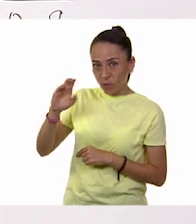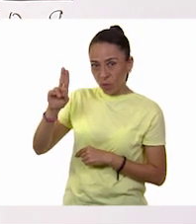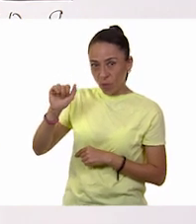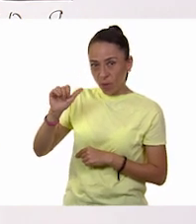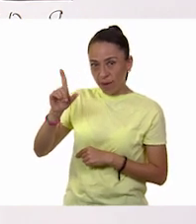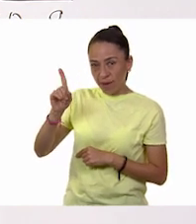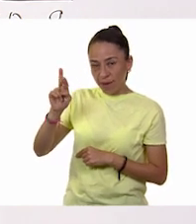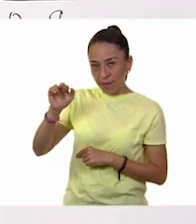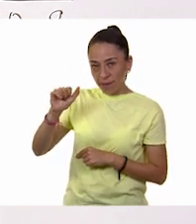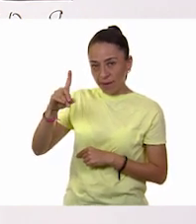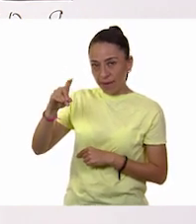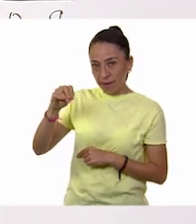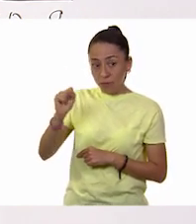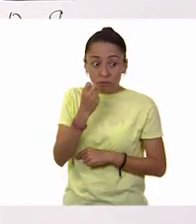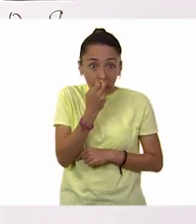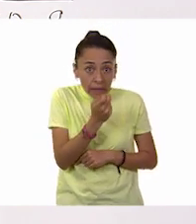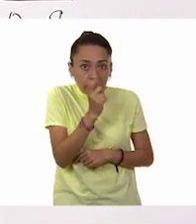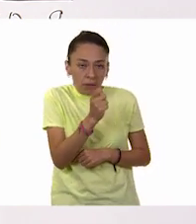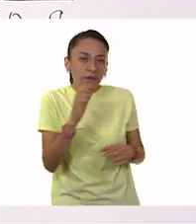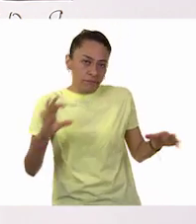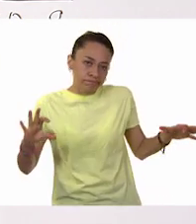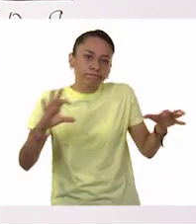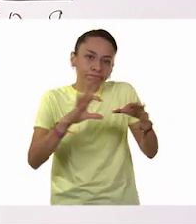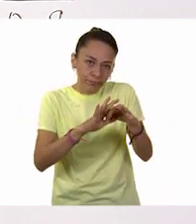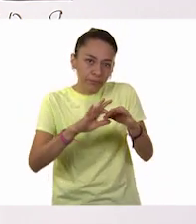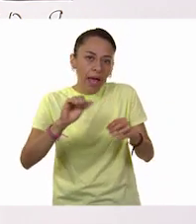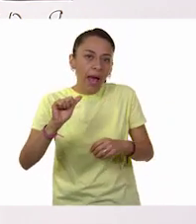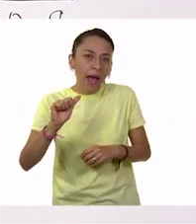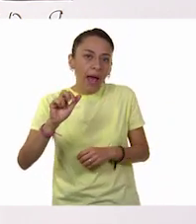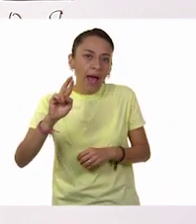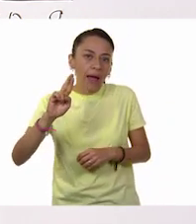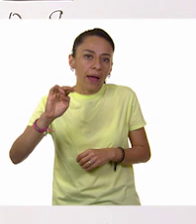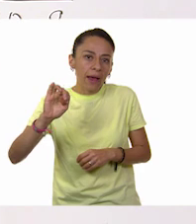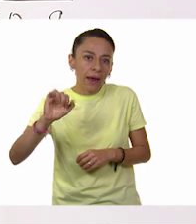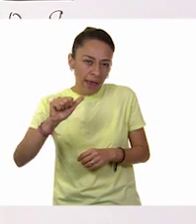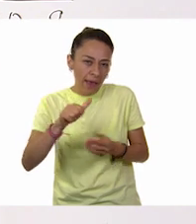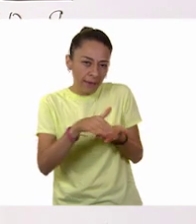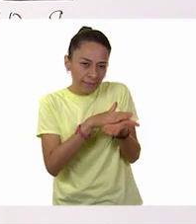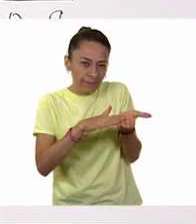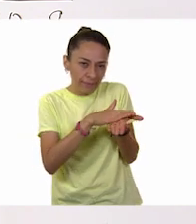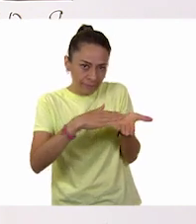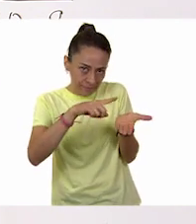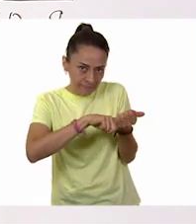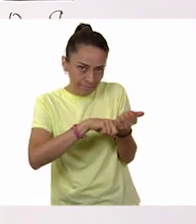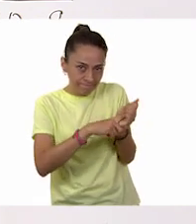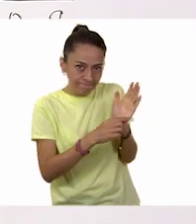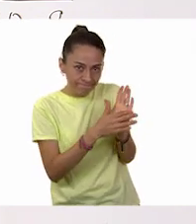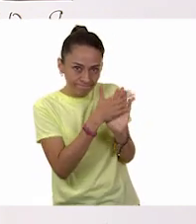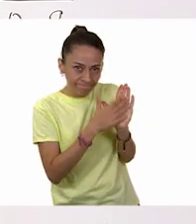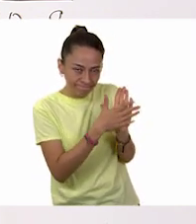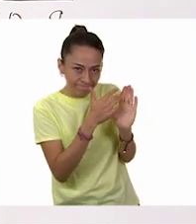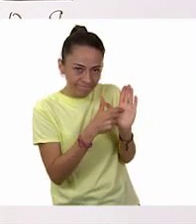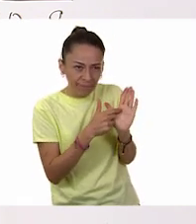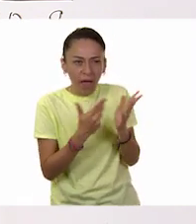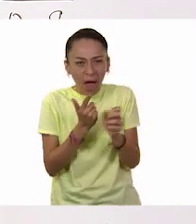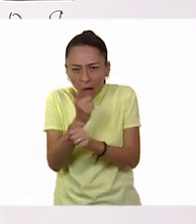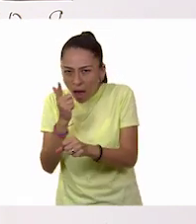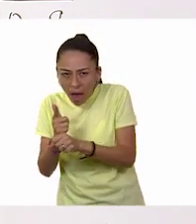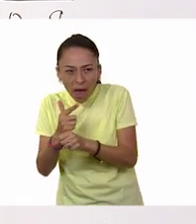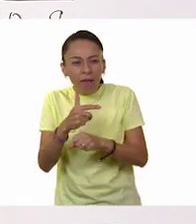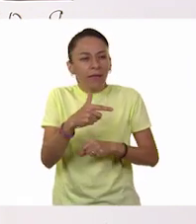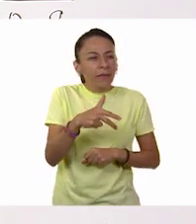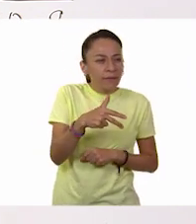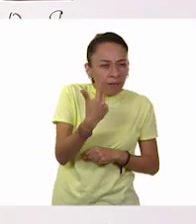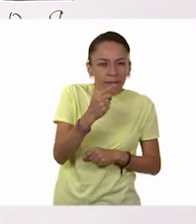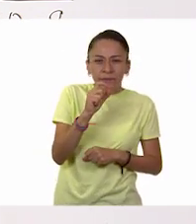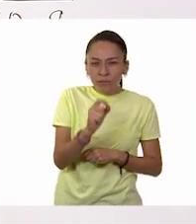área. Y entonces ya tenemos que 13.2 y 8 son los valores de la longitud de